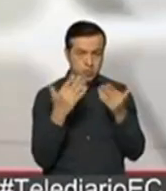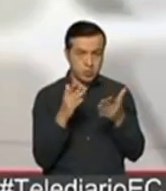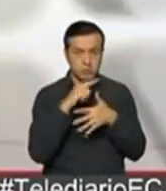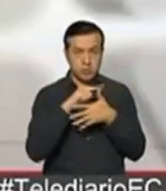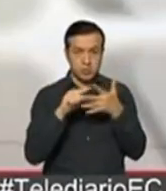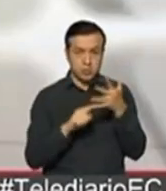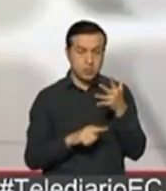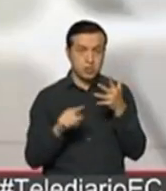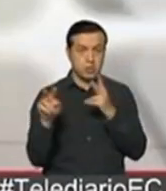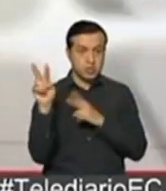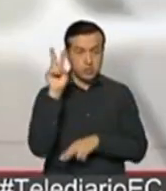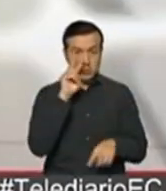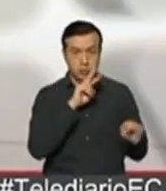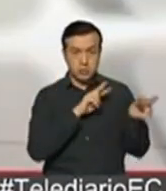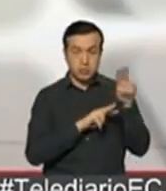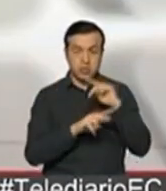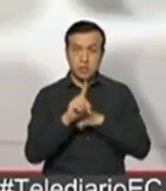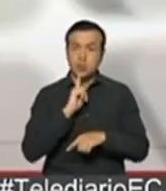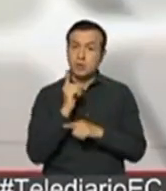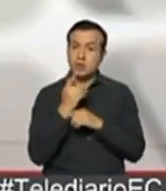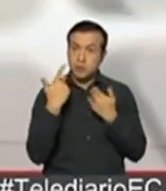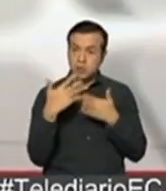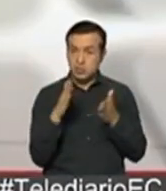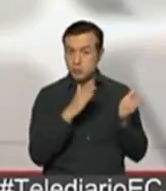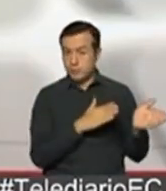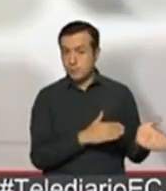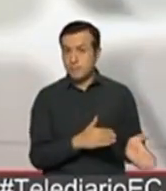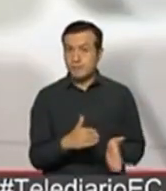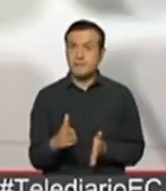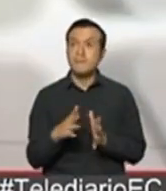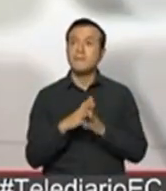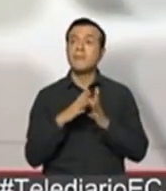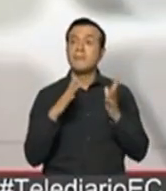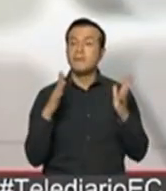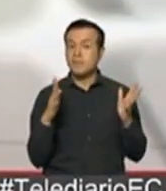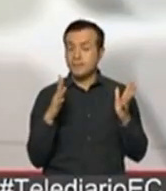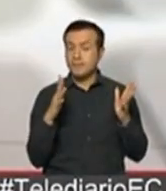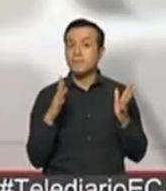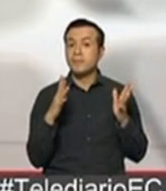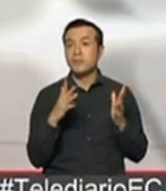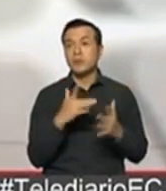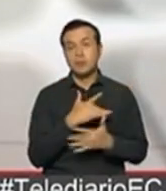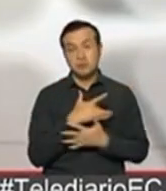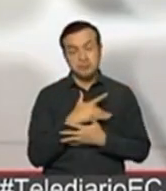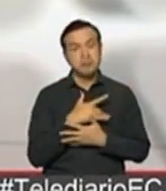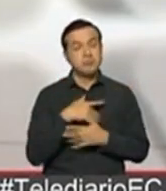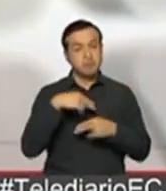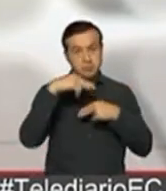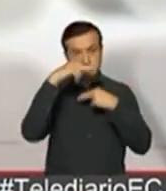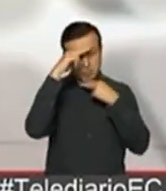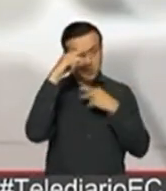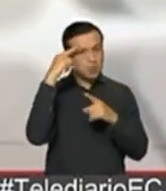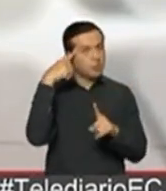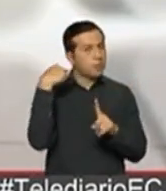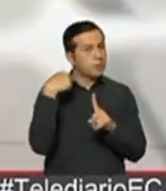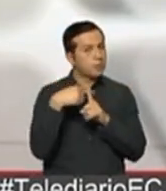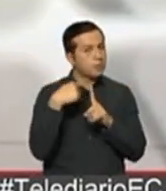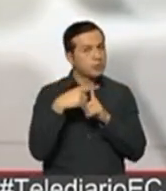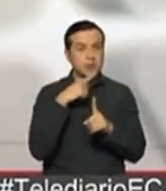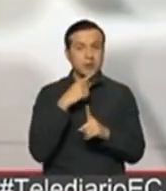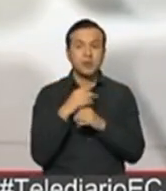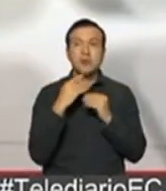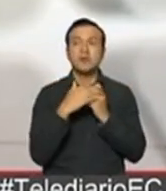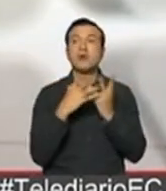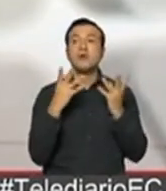distintas líneas de investigación hemos encontrado que hay es una grata noticia esta porque hemos encontrado que hay